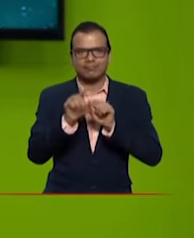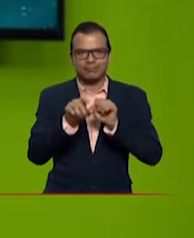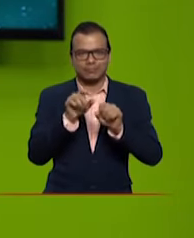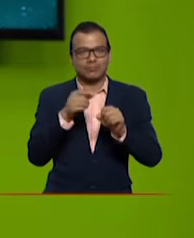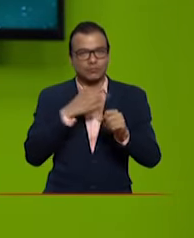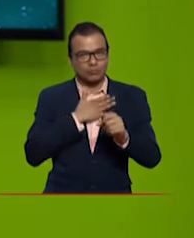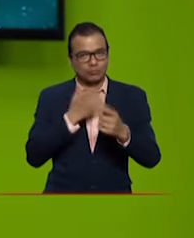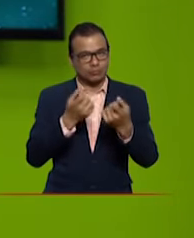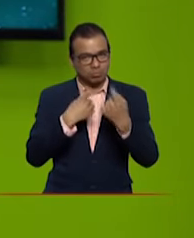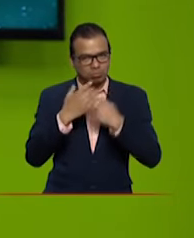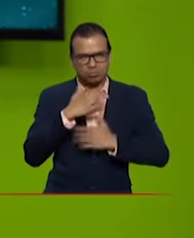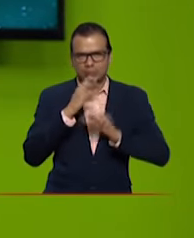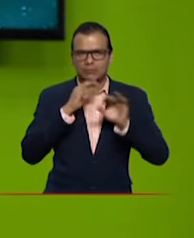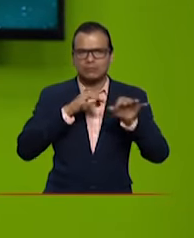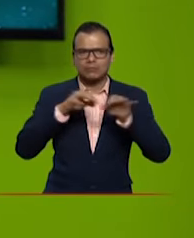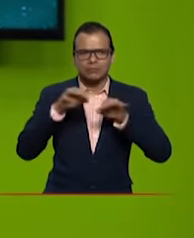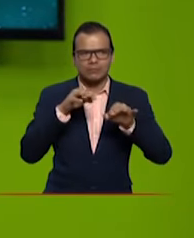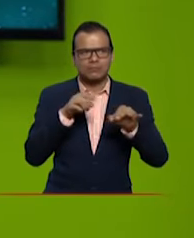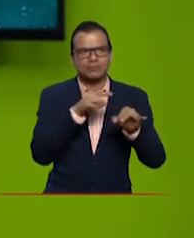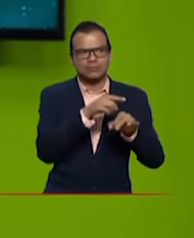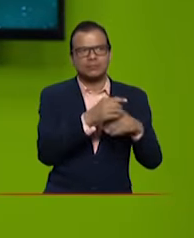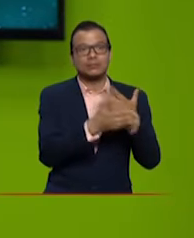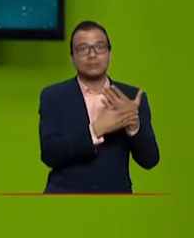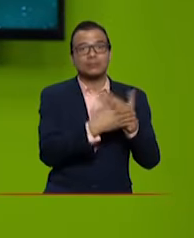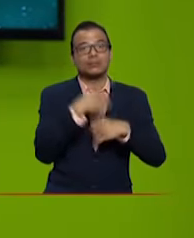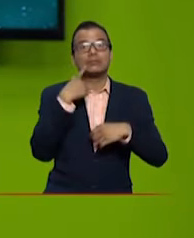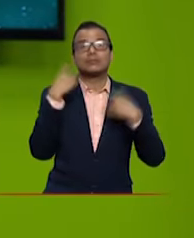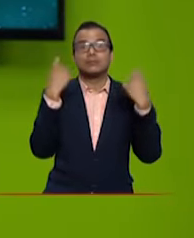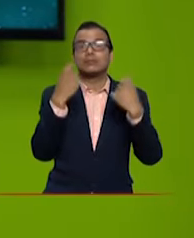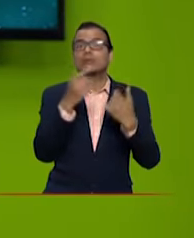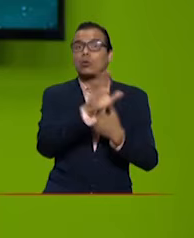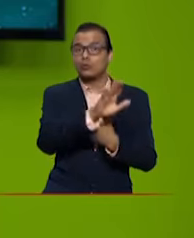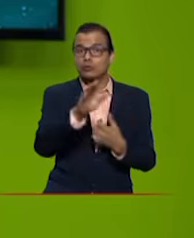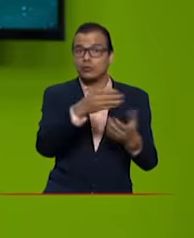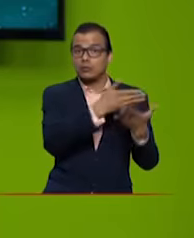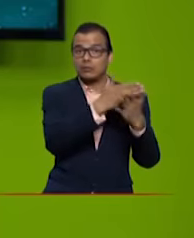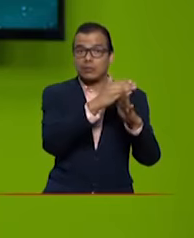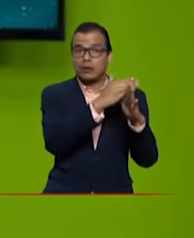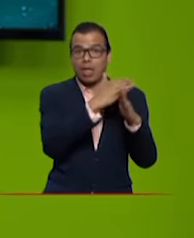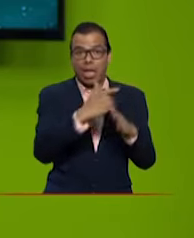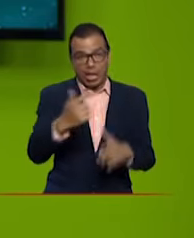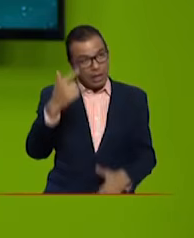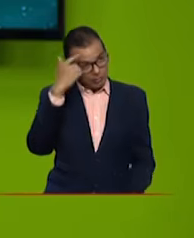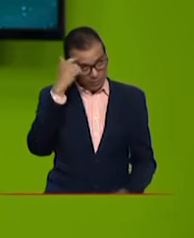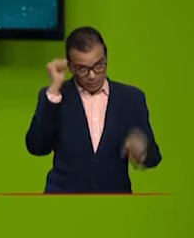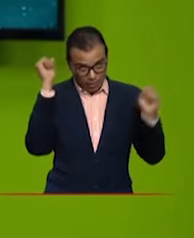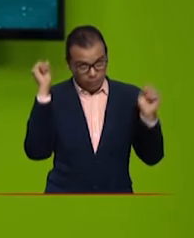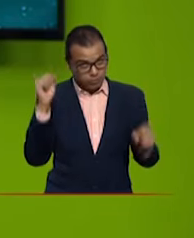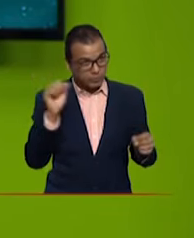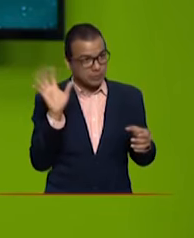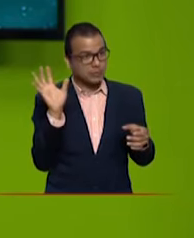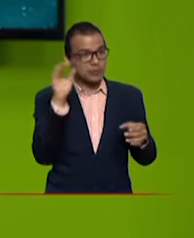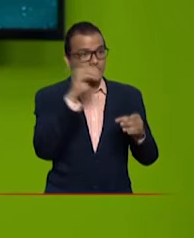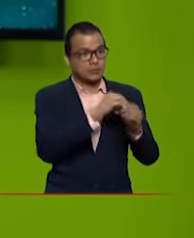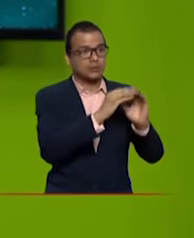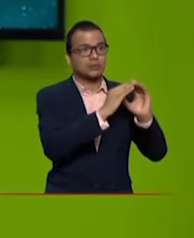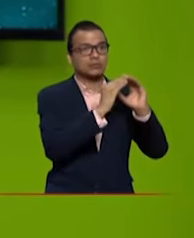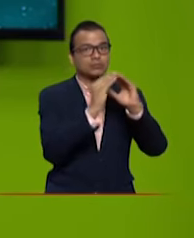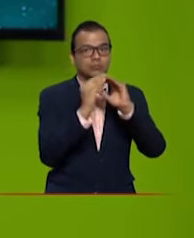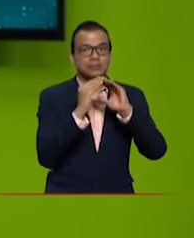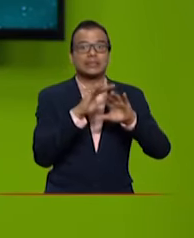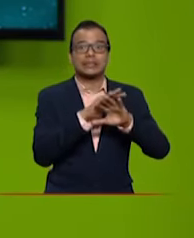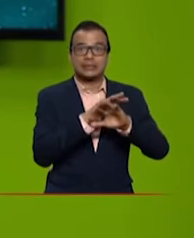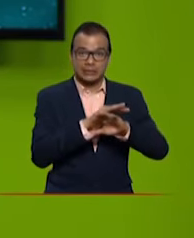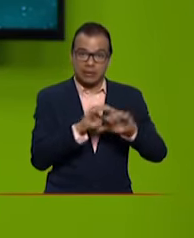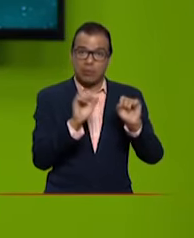en esa publicidad es ofreciendo parcializar los páramos para que las personas crean que al adquirir esa parcela están protegiendo el